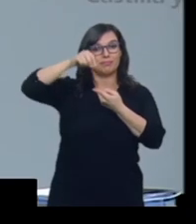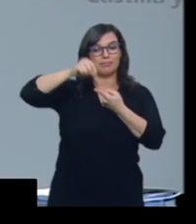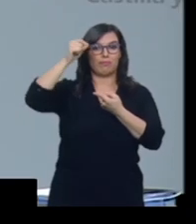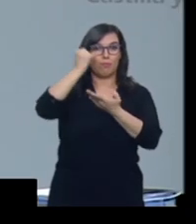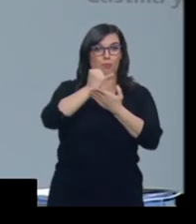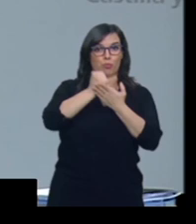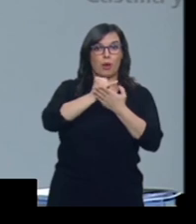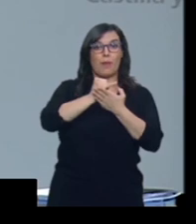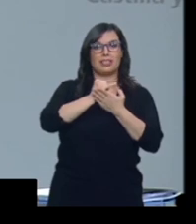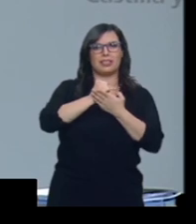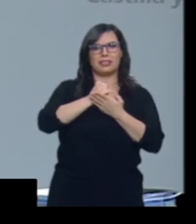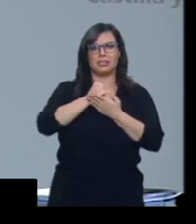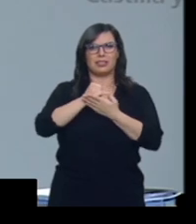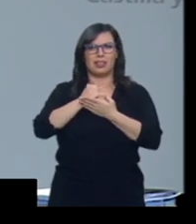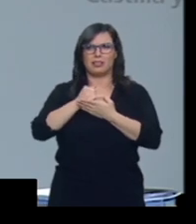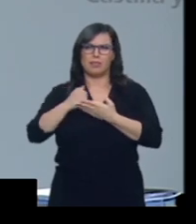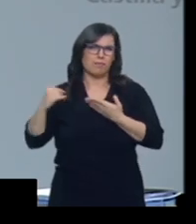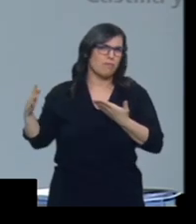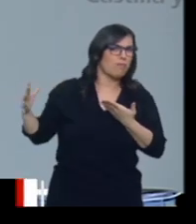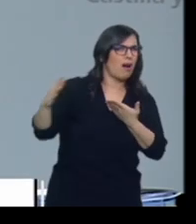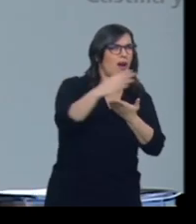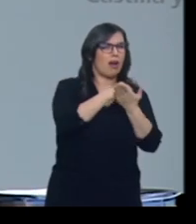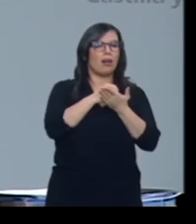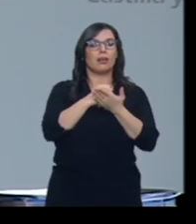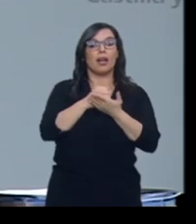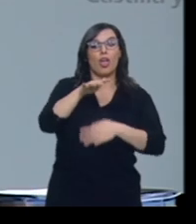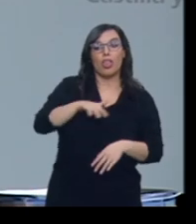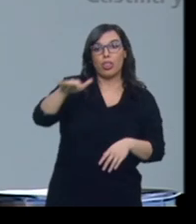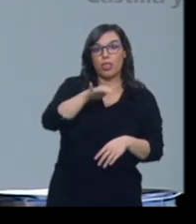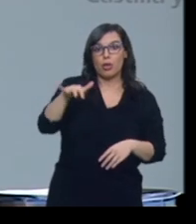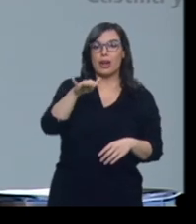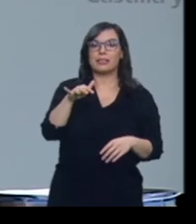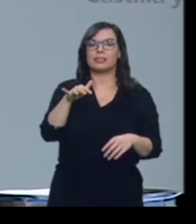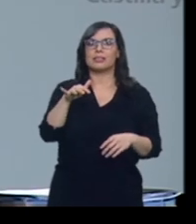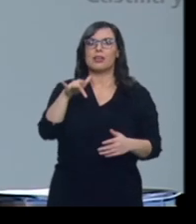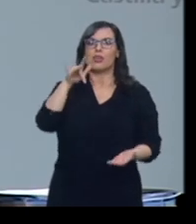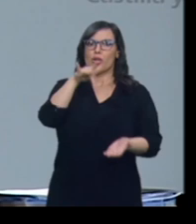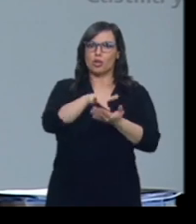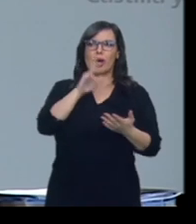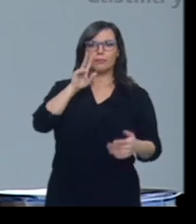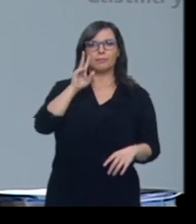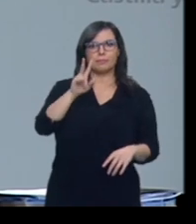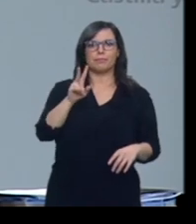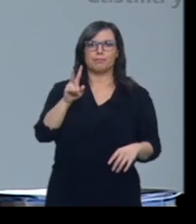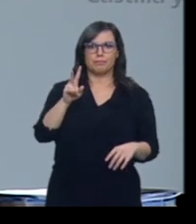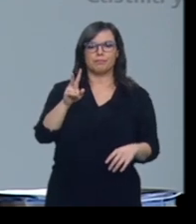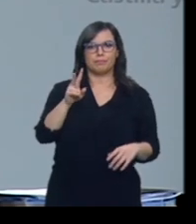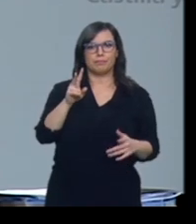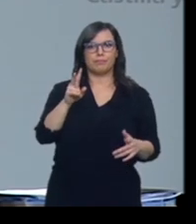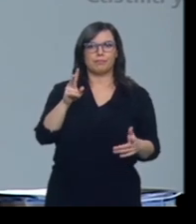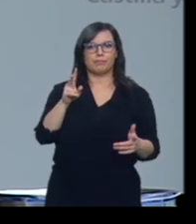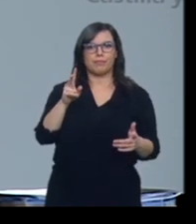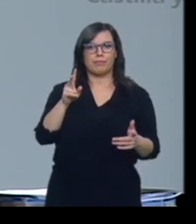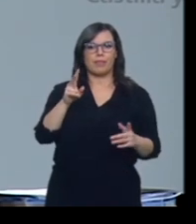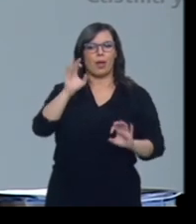segunda generación a gran escala en aquellos sitios y en aquellos lugares en los que vemos que existe